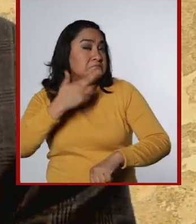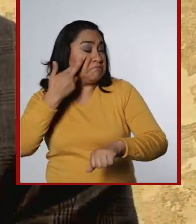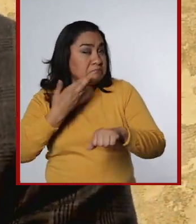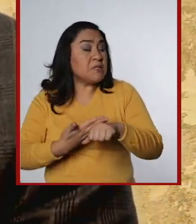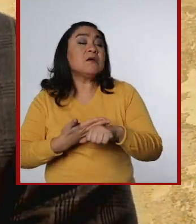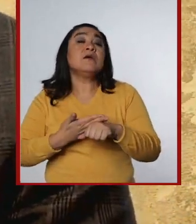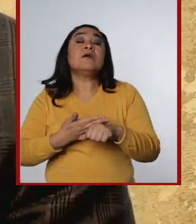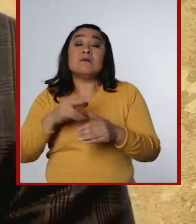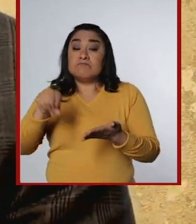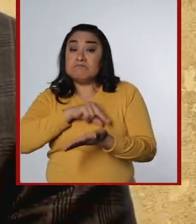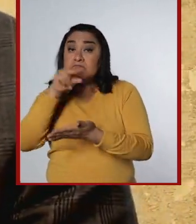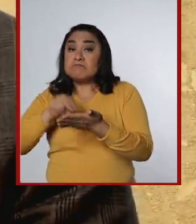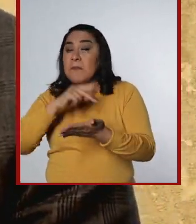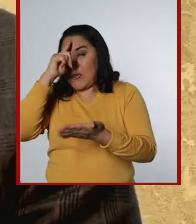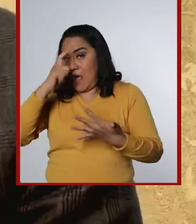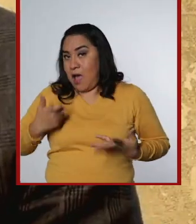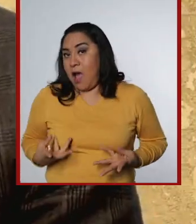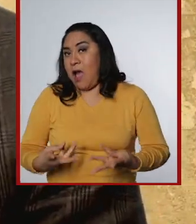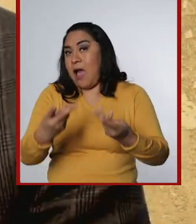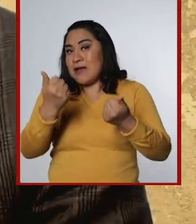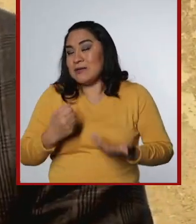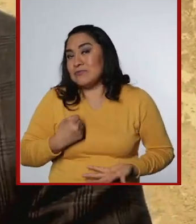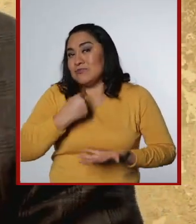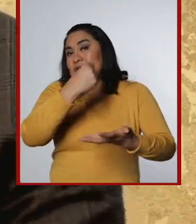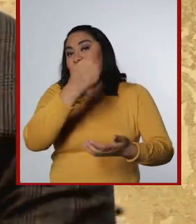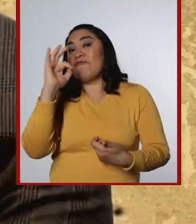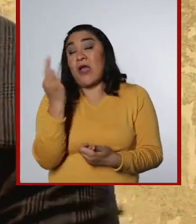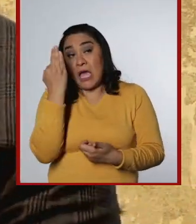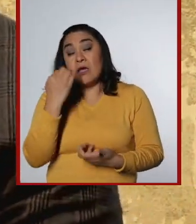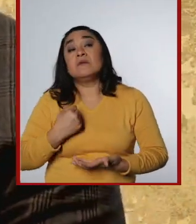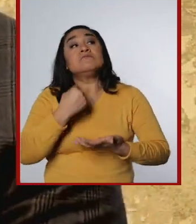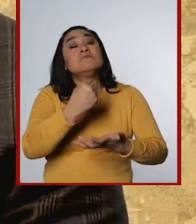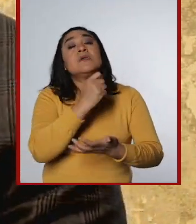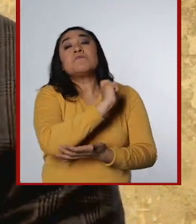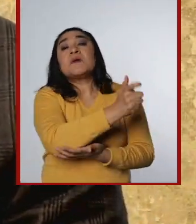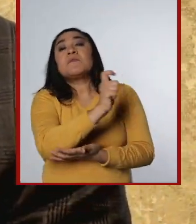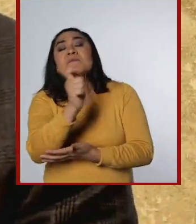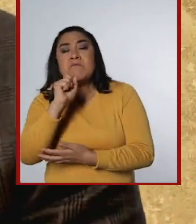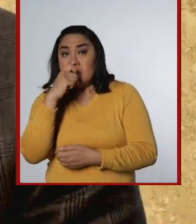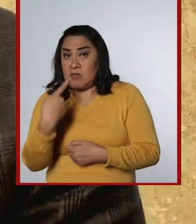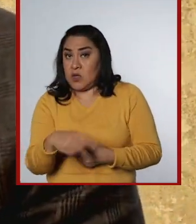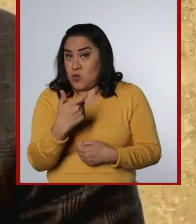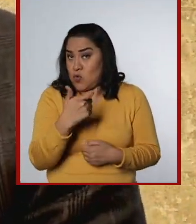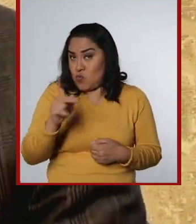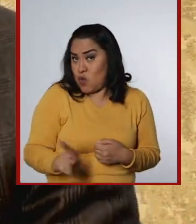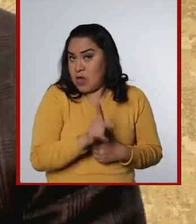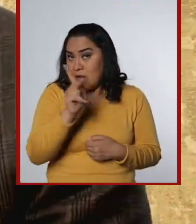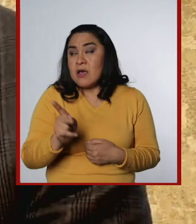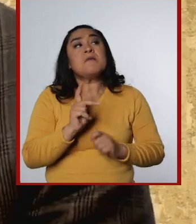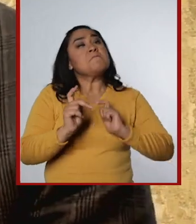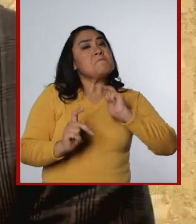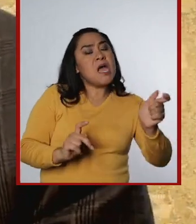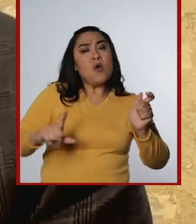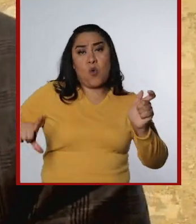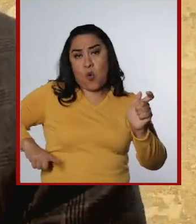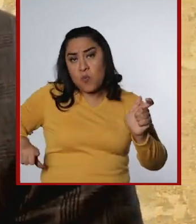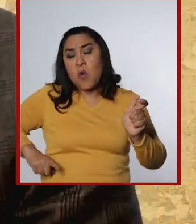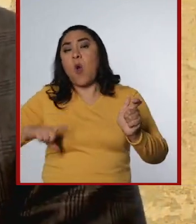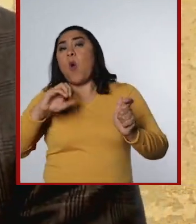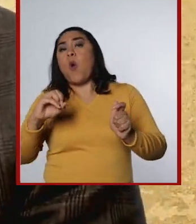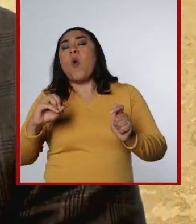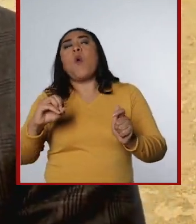aprobar el presupuesto de egresos de la Federación, es decir, las asignaciones de dinero público que van a los gobiernos o